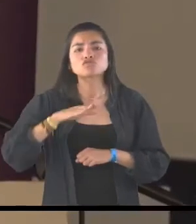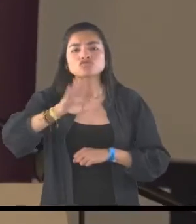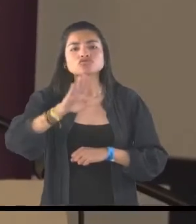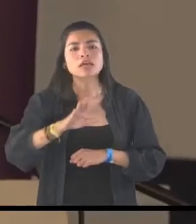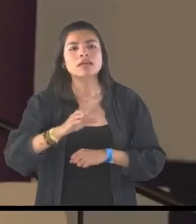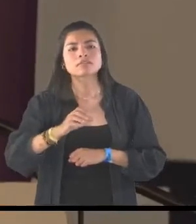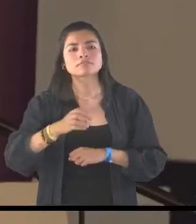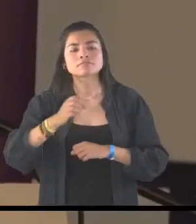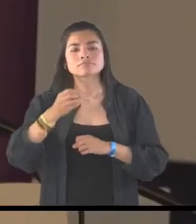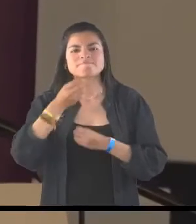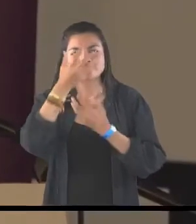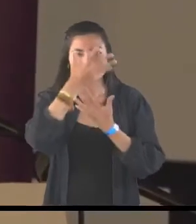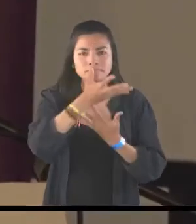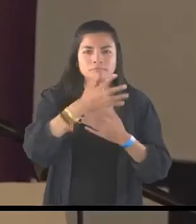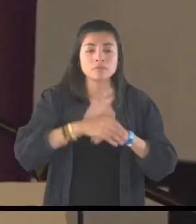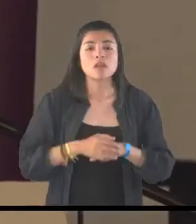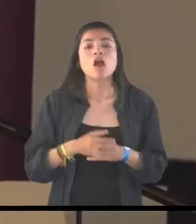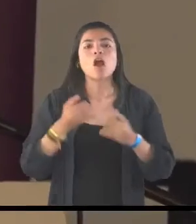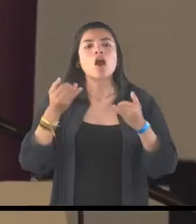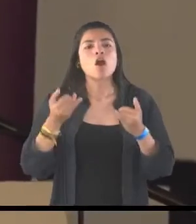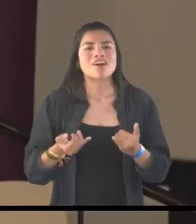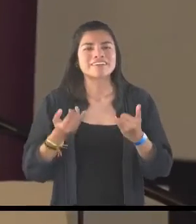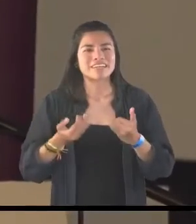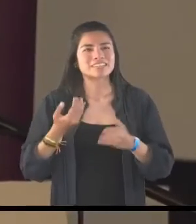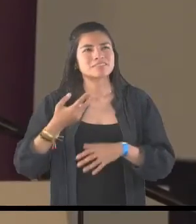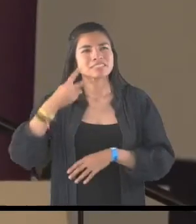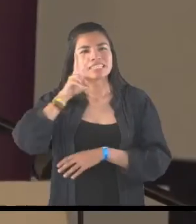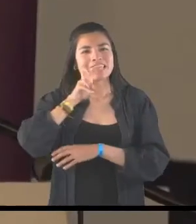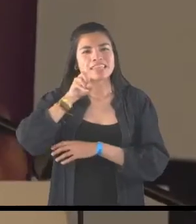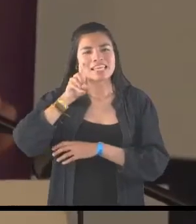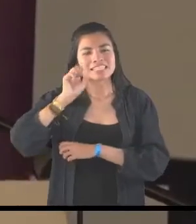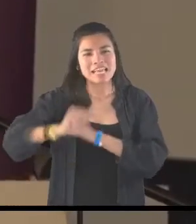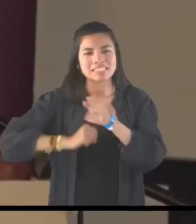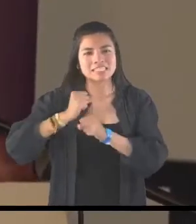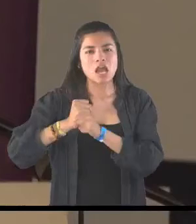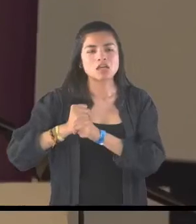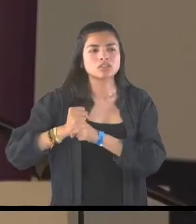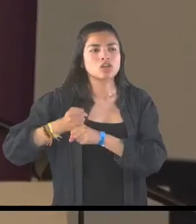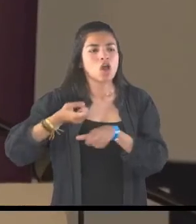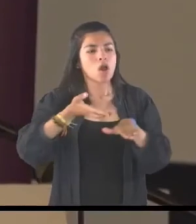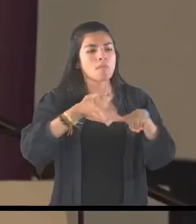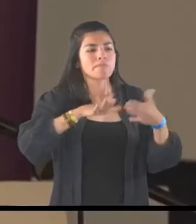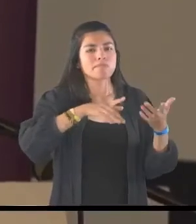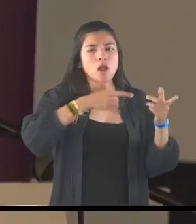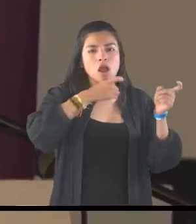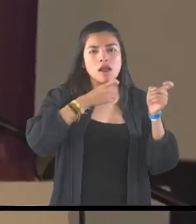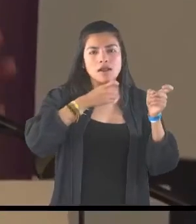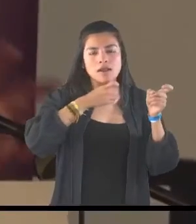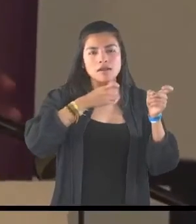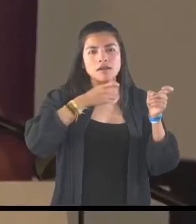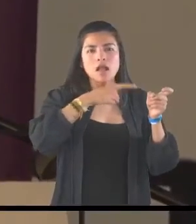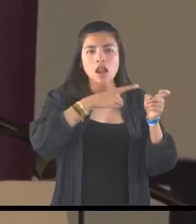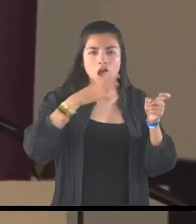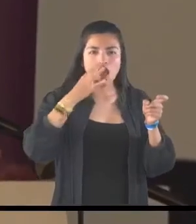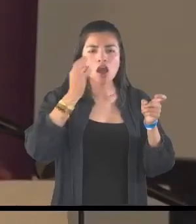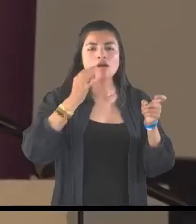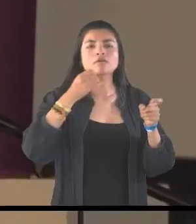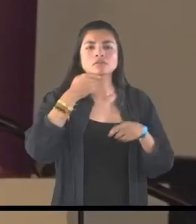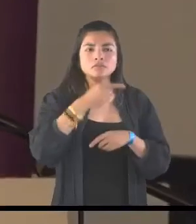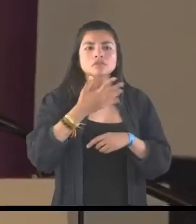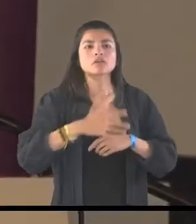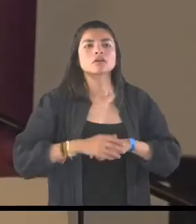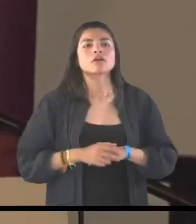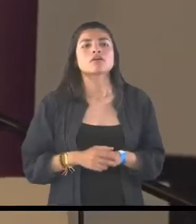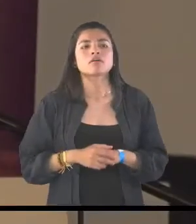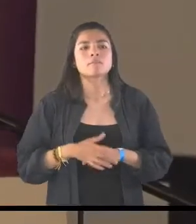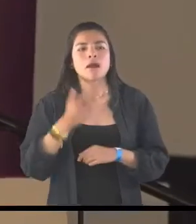Y justamente hoy, hace 76 años, fue asesinado el hombre que decía que vamos a ver si el pueblo